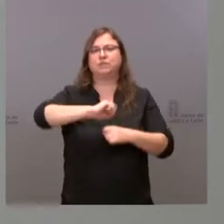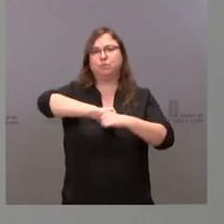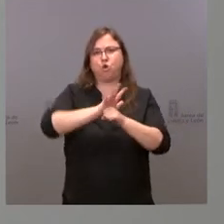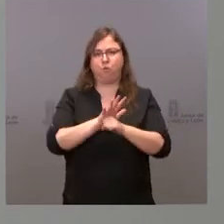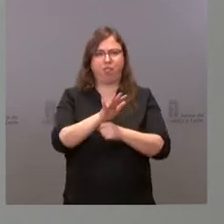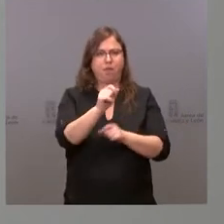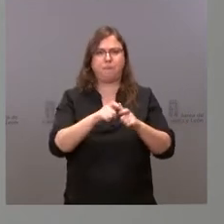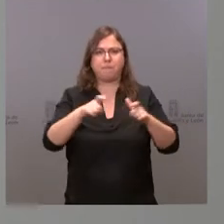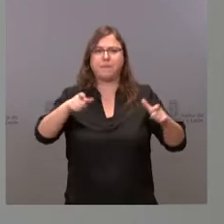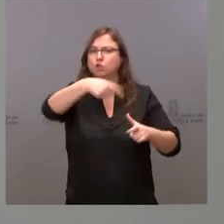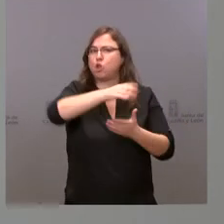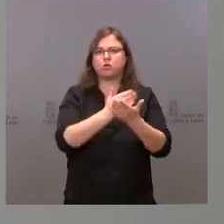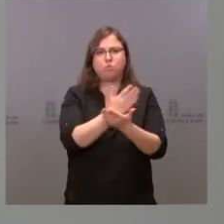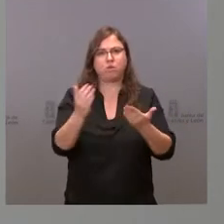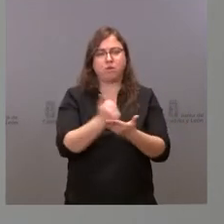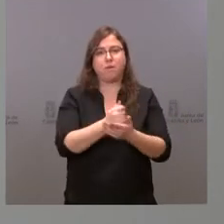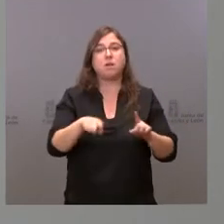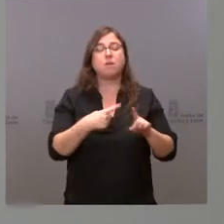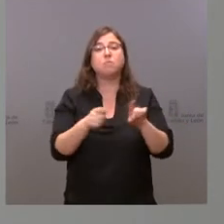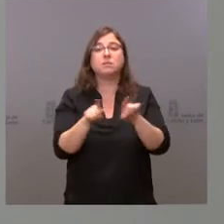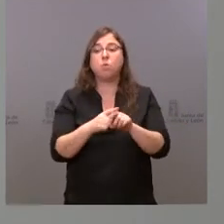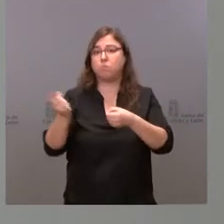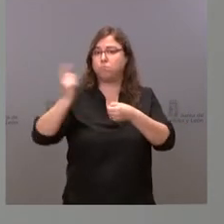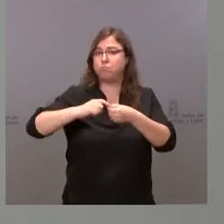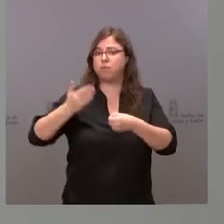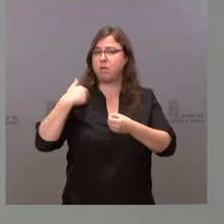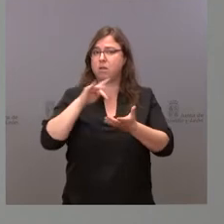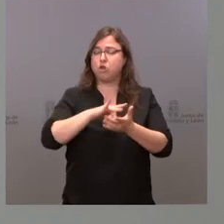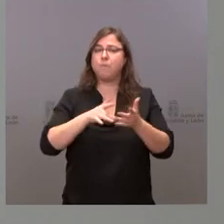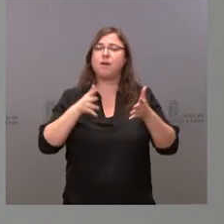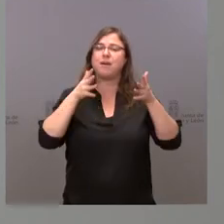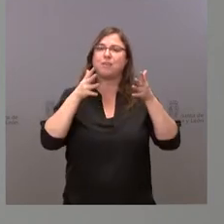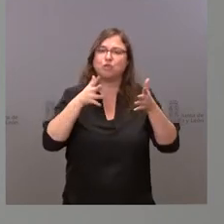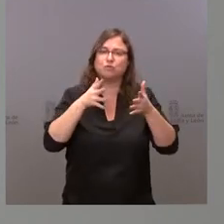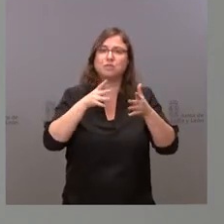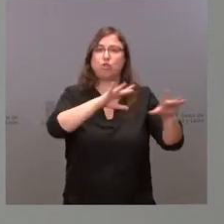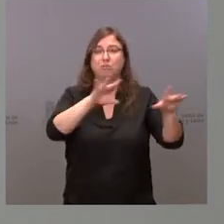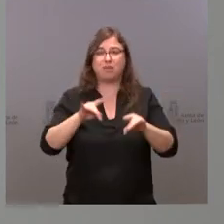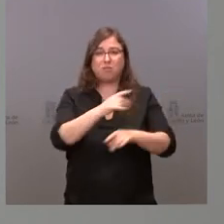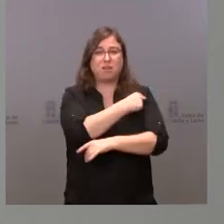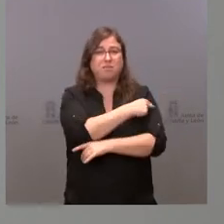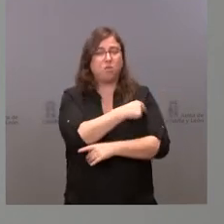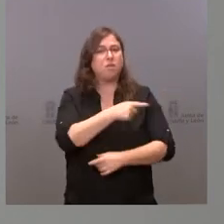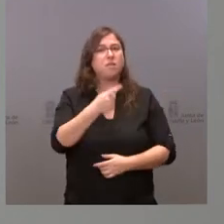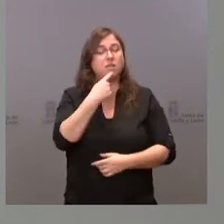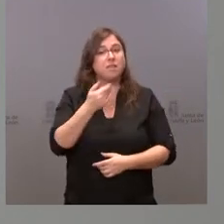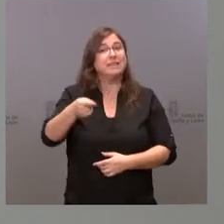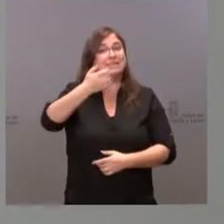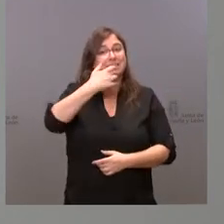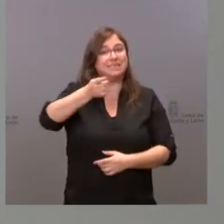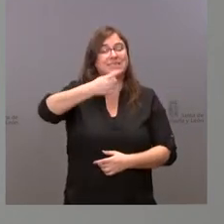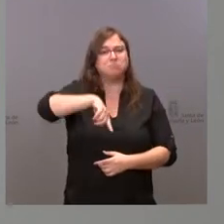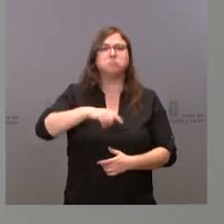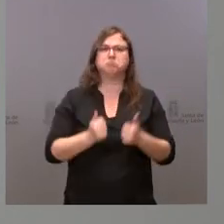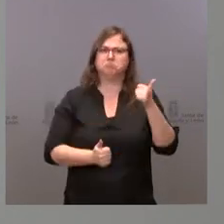y también la totalidad de los participantes en la reunión del consejo interterritorial manifestamos que si bien está teniendo